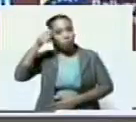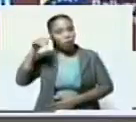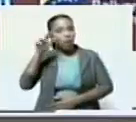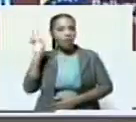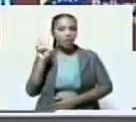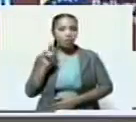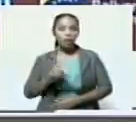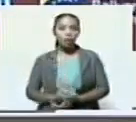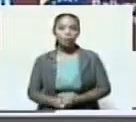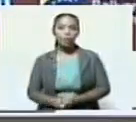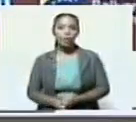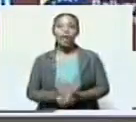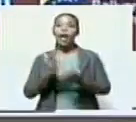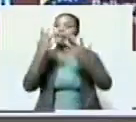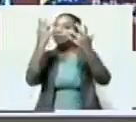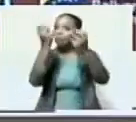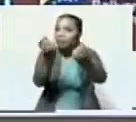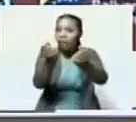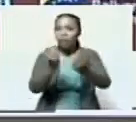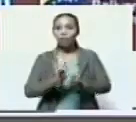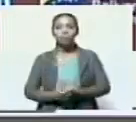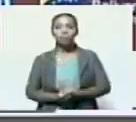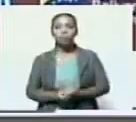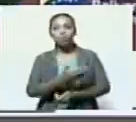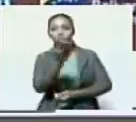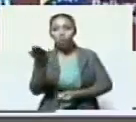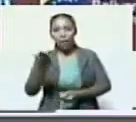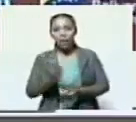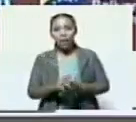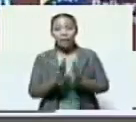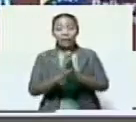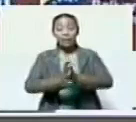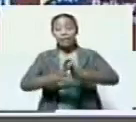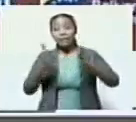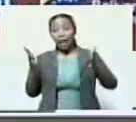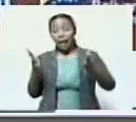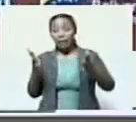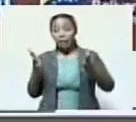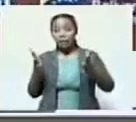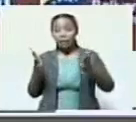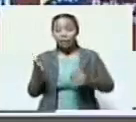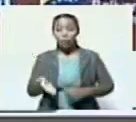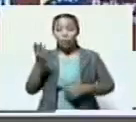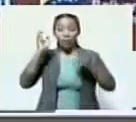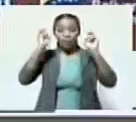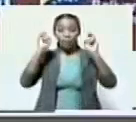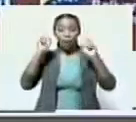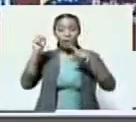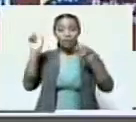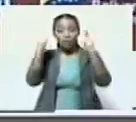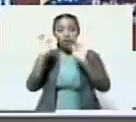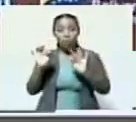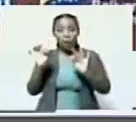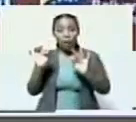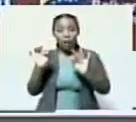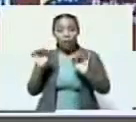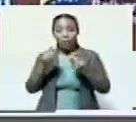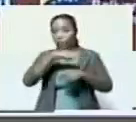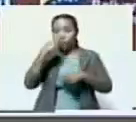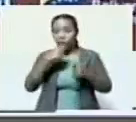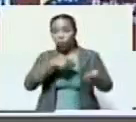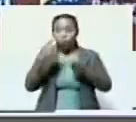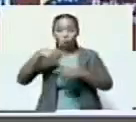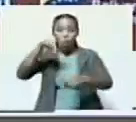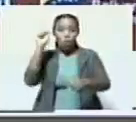Venezuela entienda el gran aspecto que cubre este fenómeno del narcotráfico, que no se circunscribe